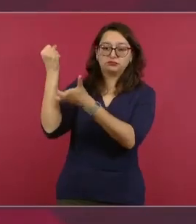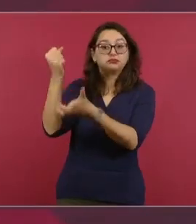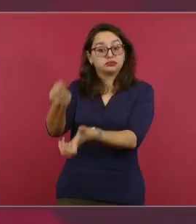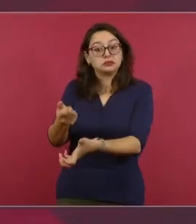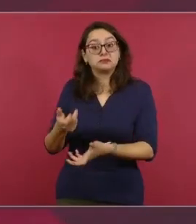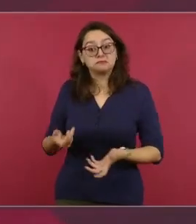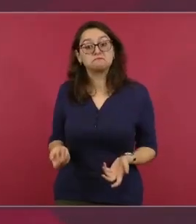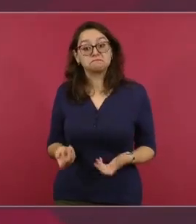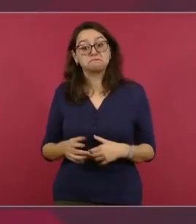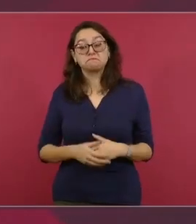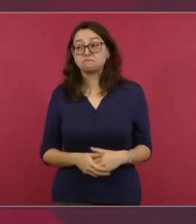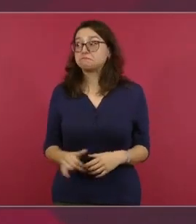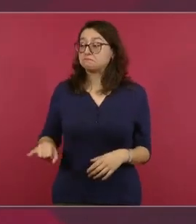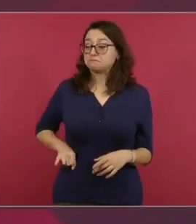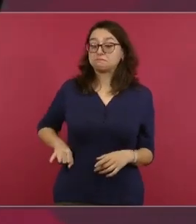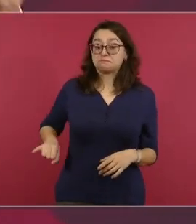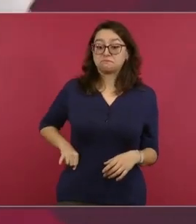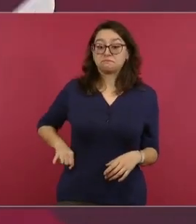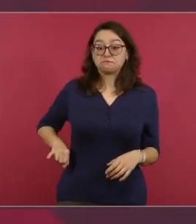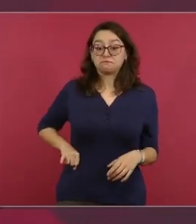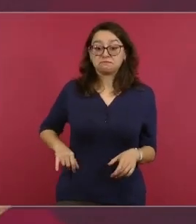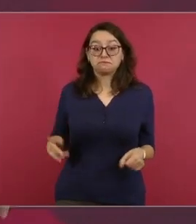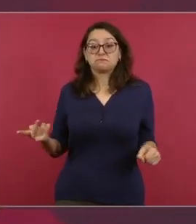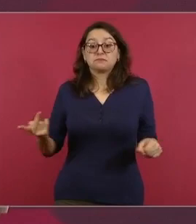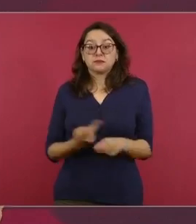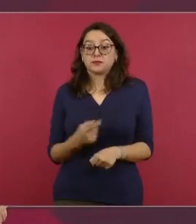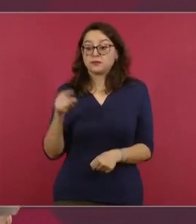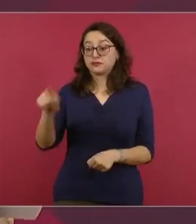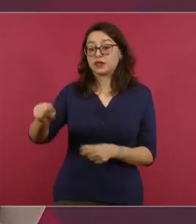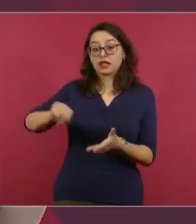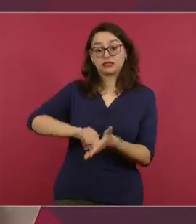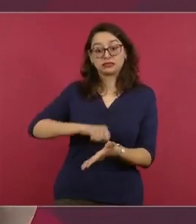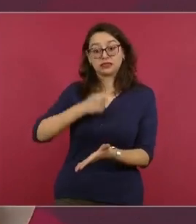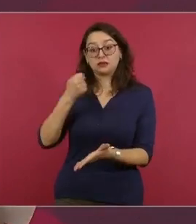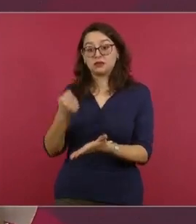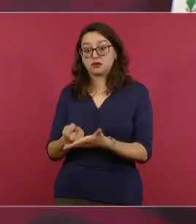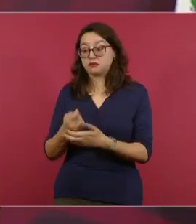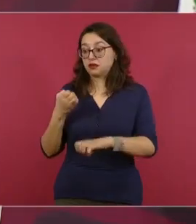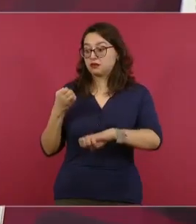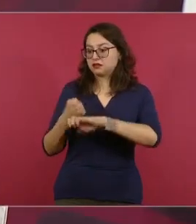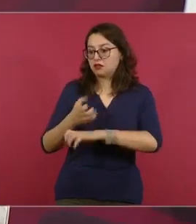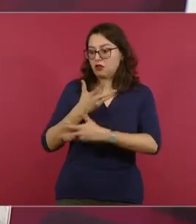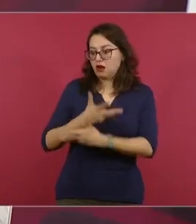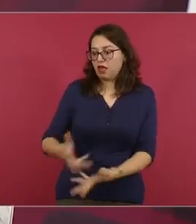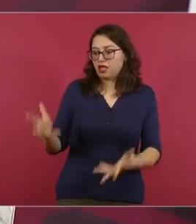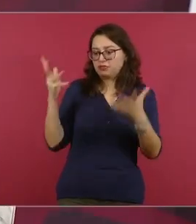es que Tamaulipas tiene mucho potencial, es un gran estado,